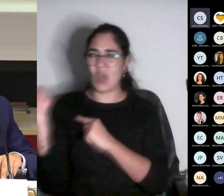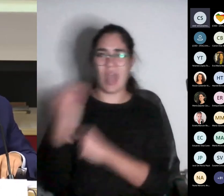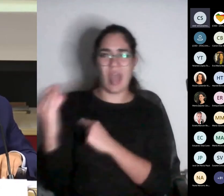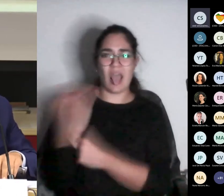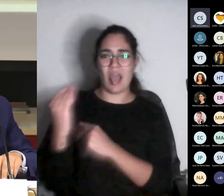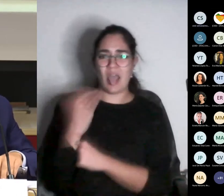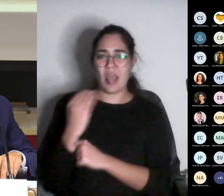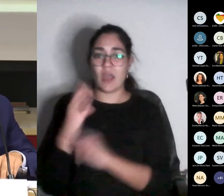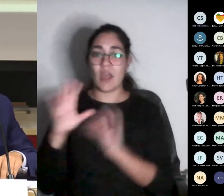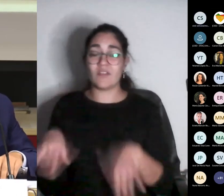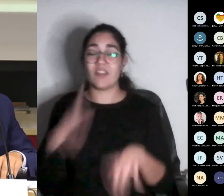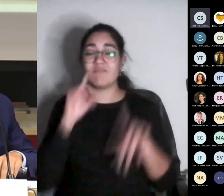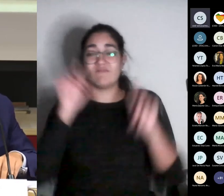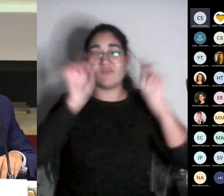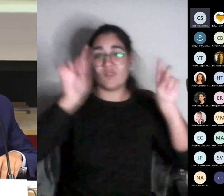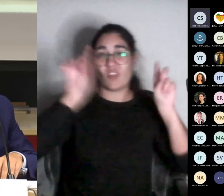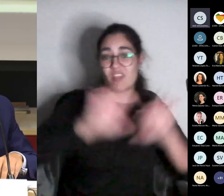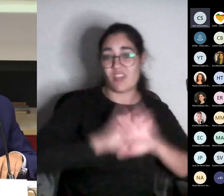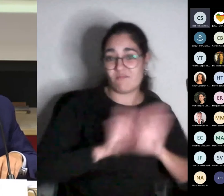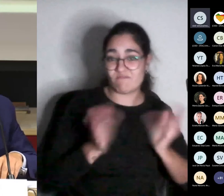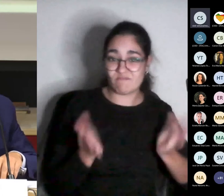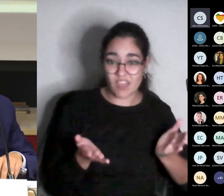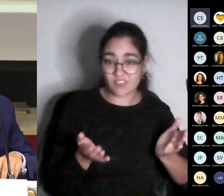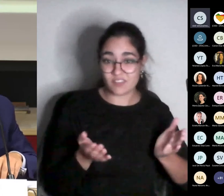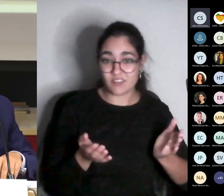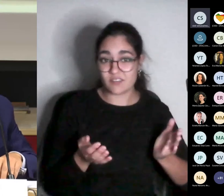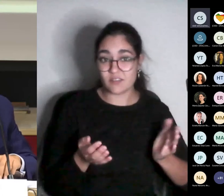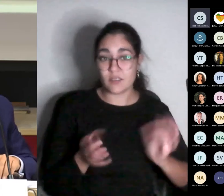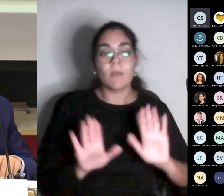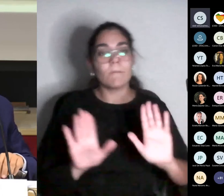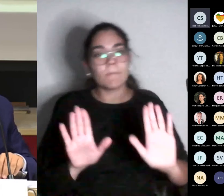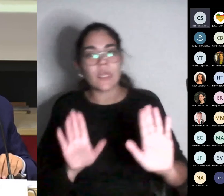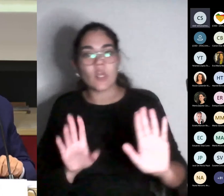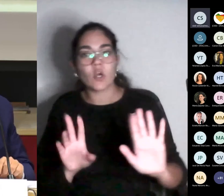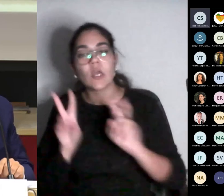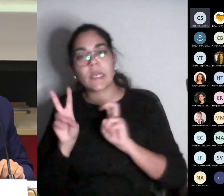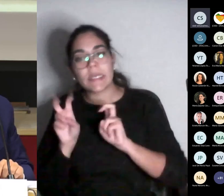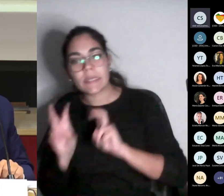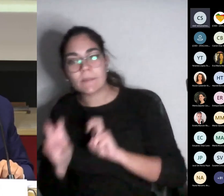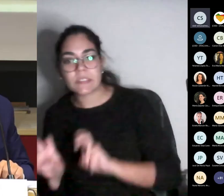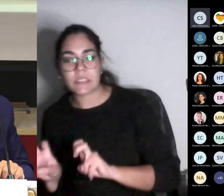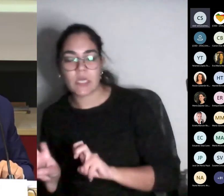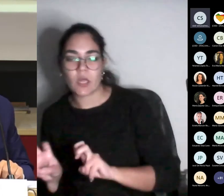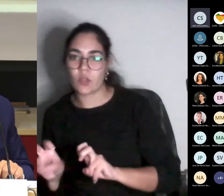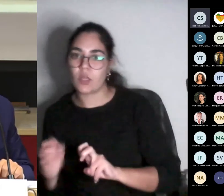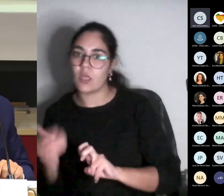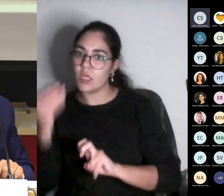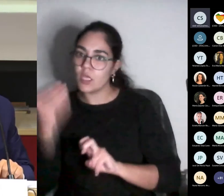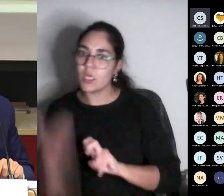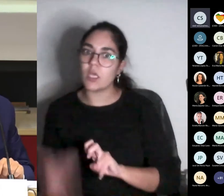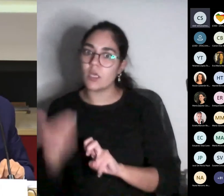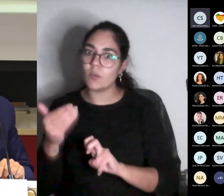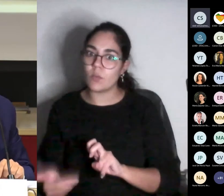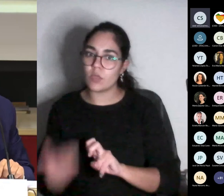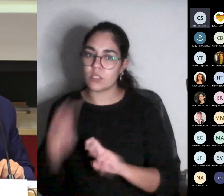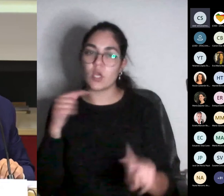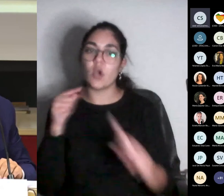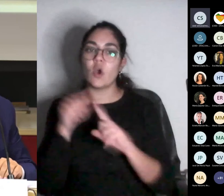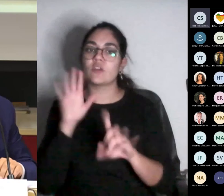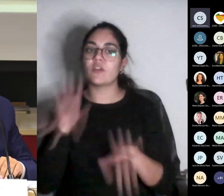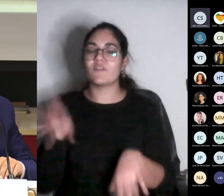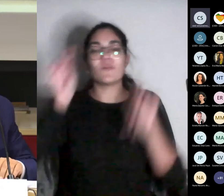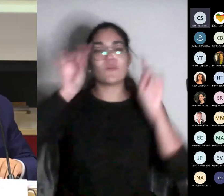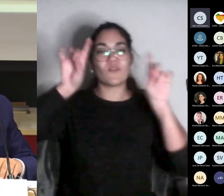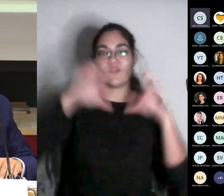docencia. Pero si bien investigar es condición necesaria para ser un profesor